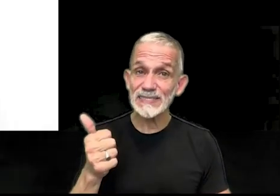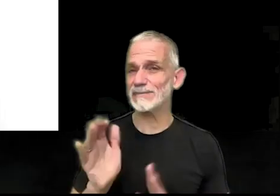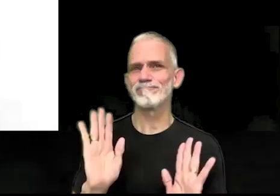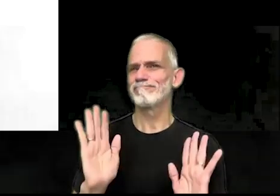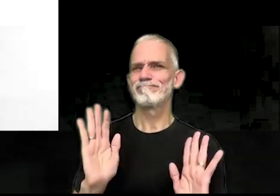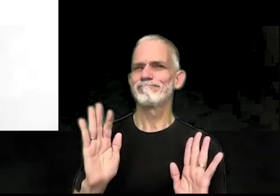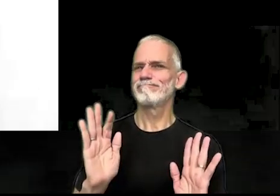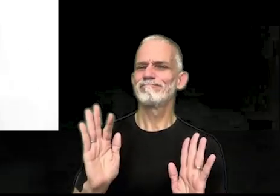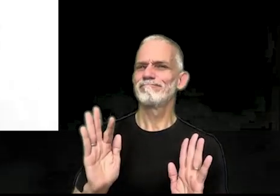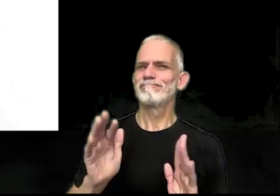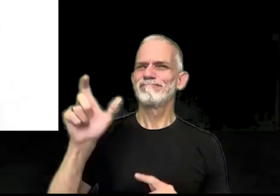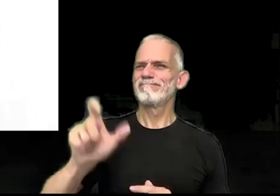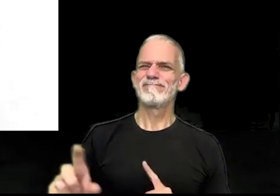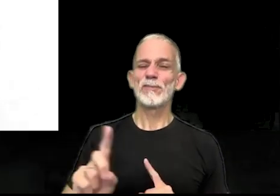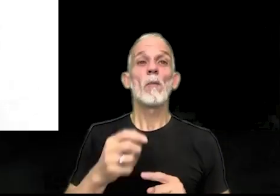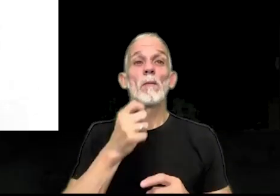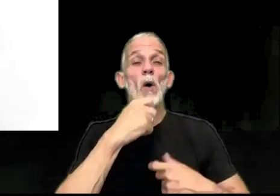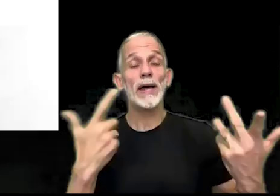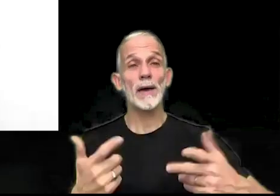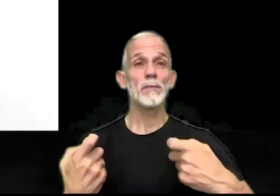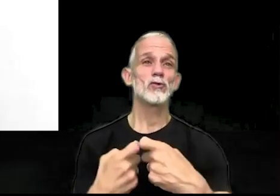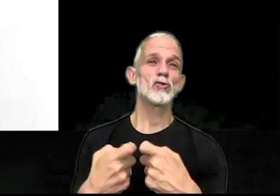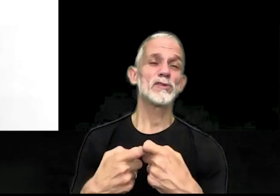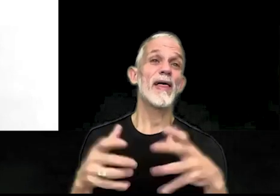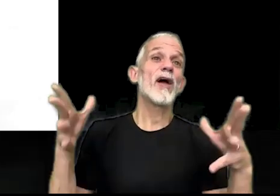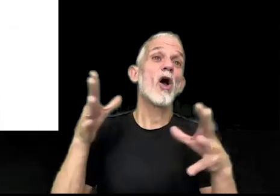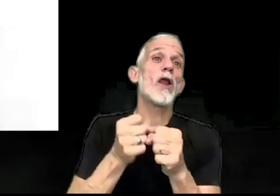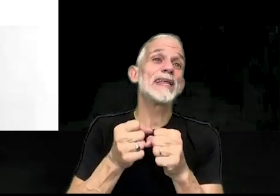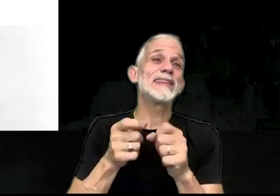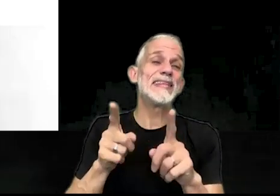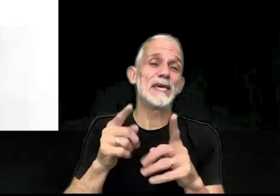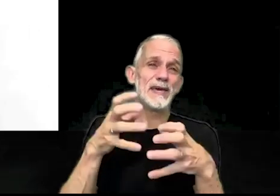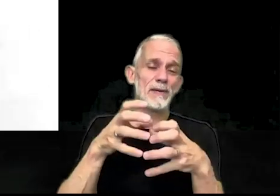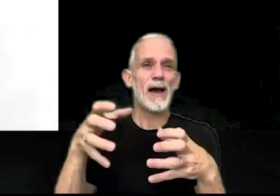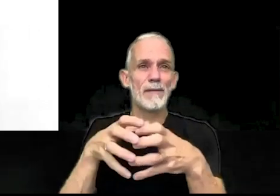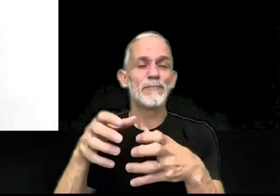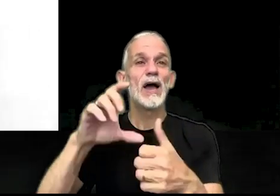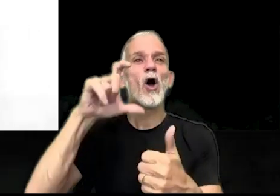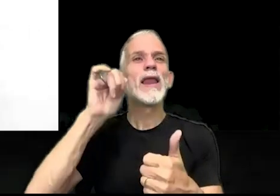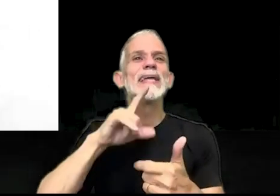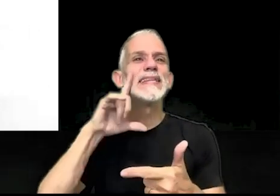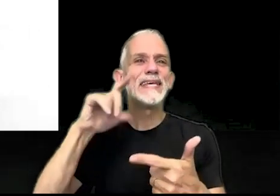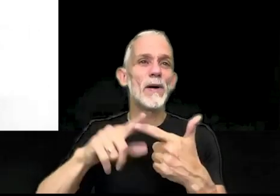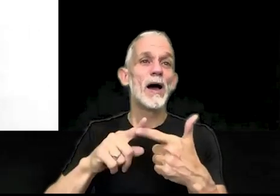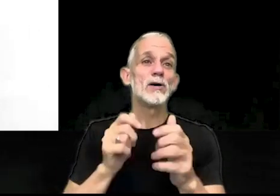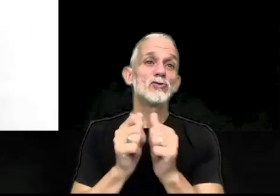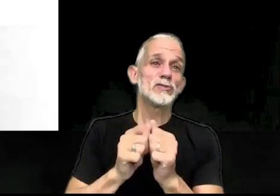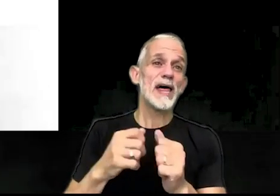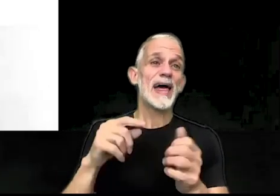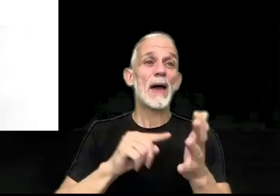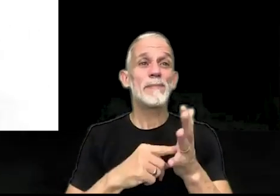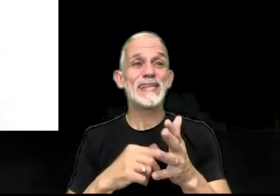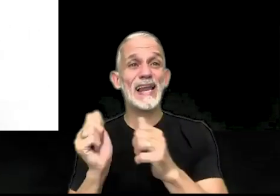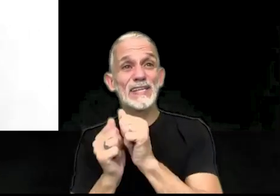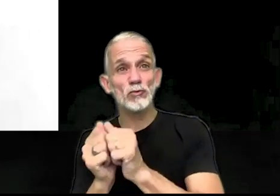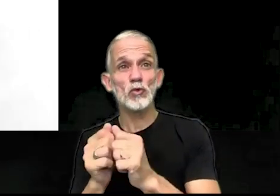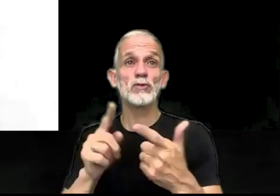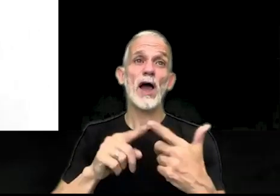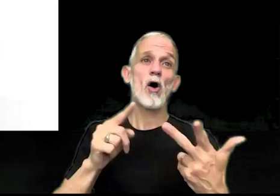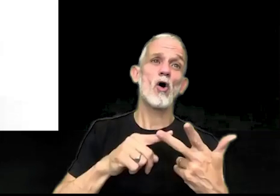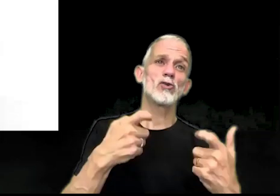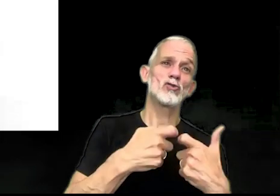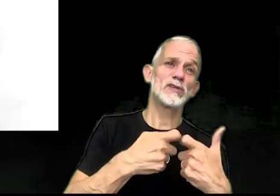son sujetos. Ejemplo, sociedad colectiva, sociedad de capital e industria, sociedad accidental o